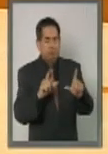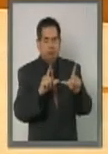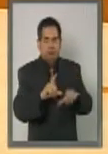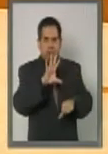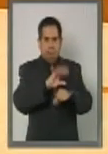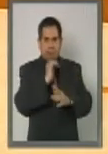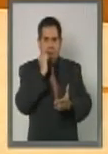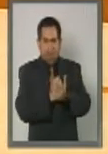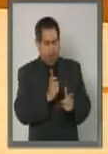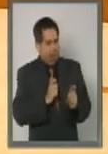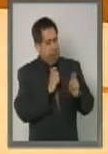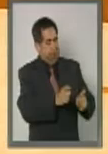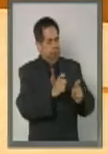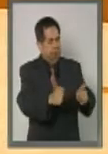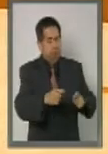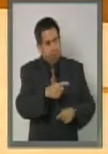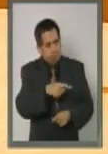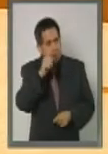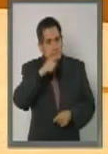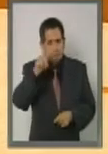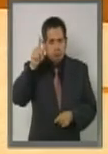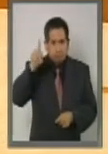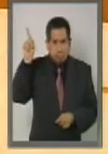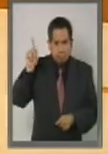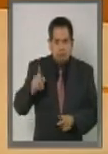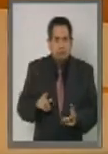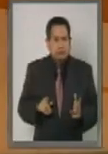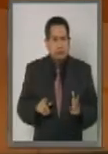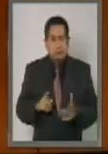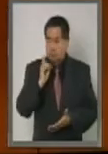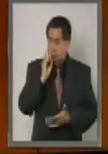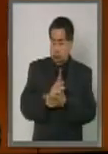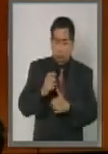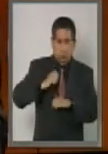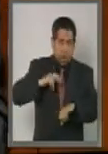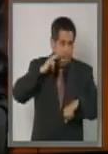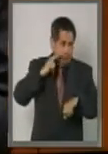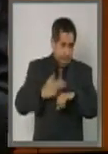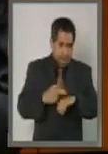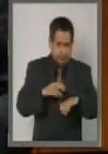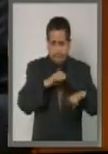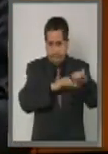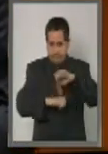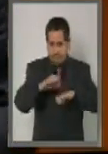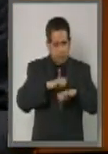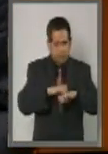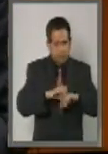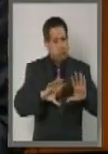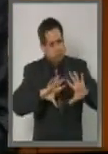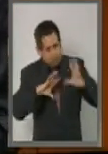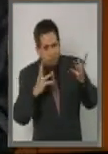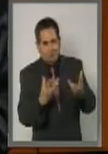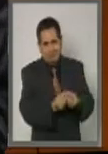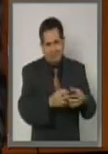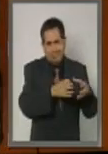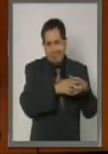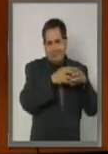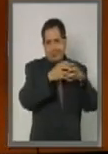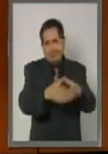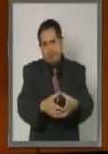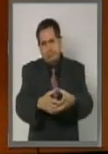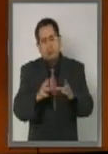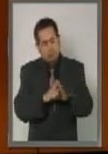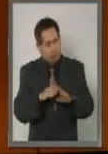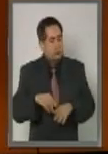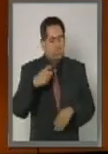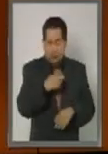del Servicio Exterior. Y no solamente me refiero a los titulares de las representaciones, sino todo el cuerpo diplomático que integra